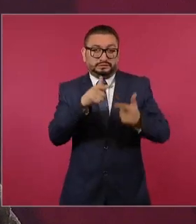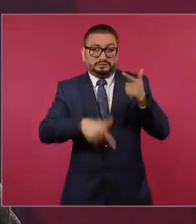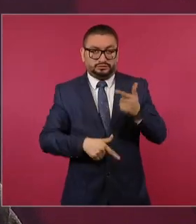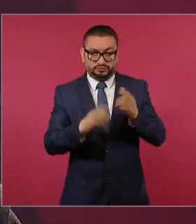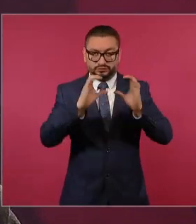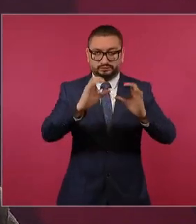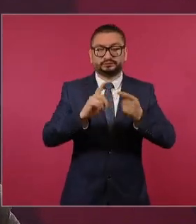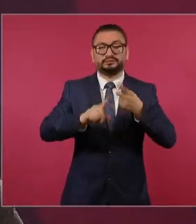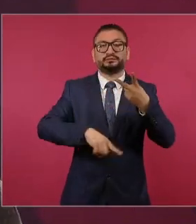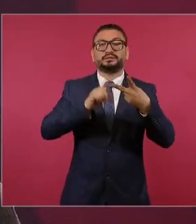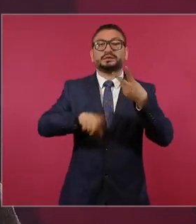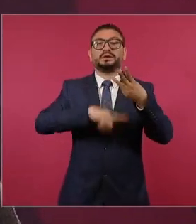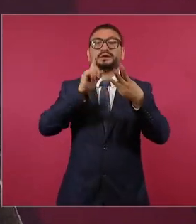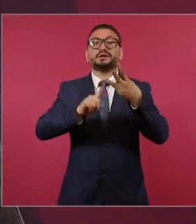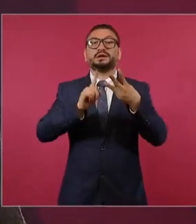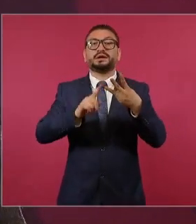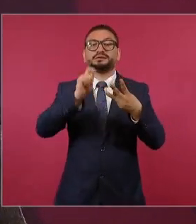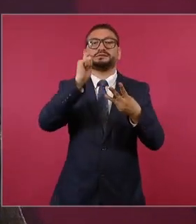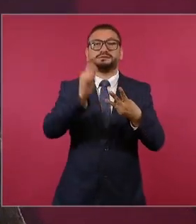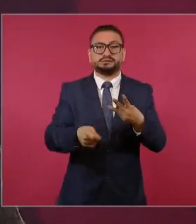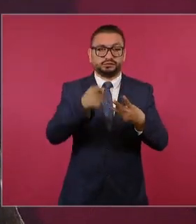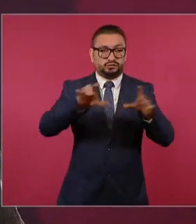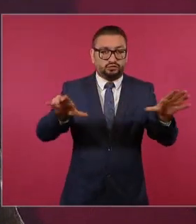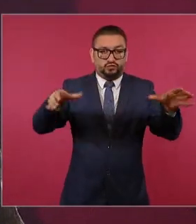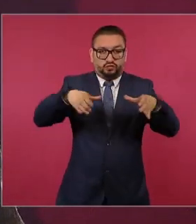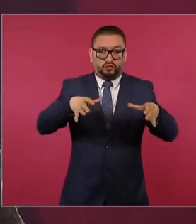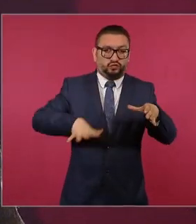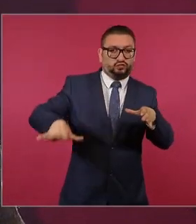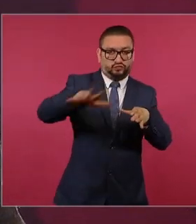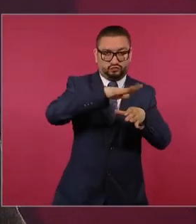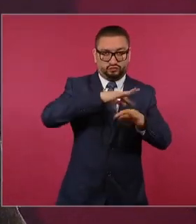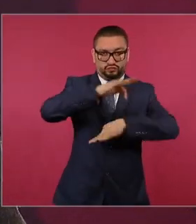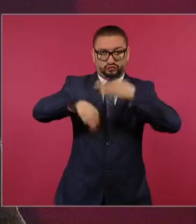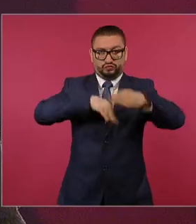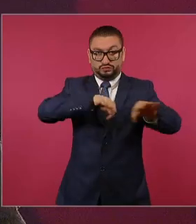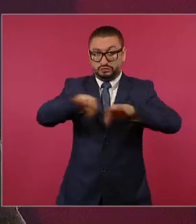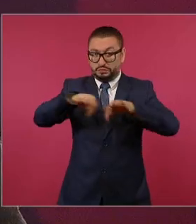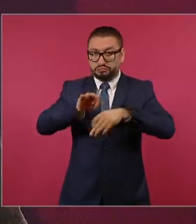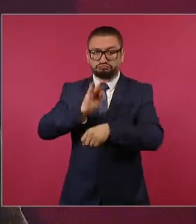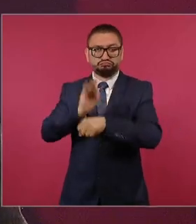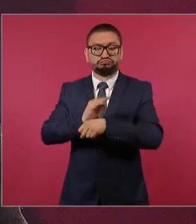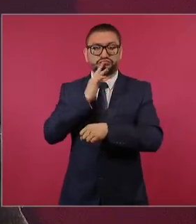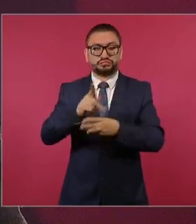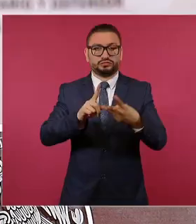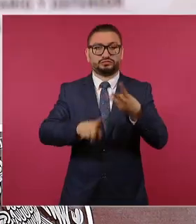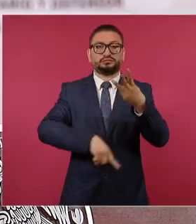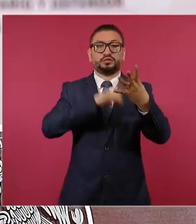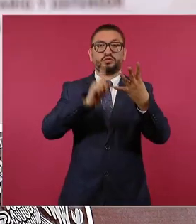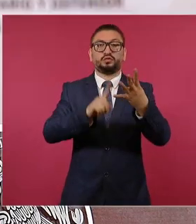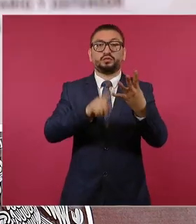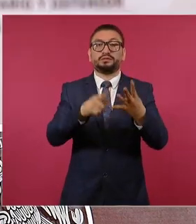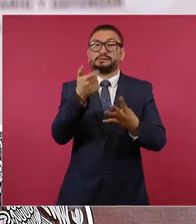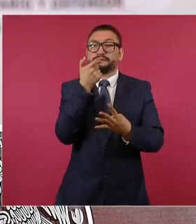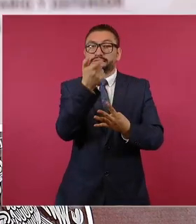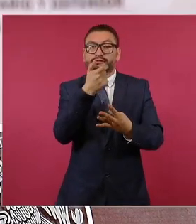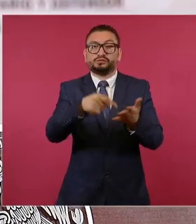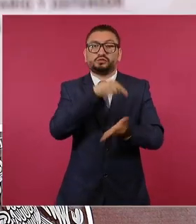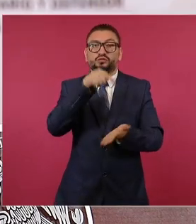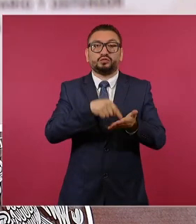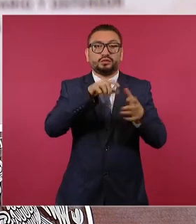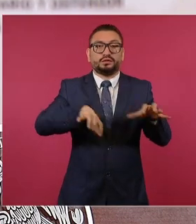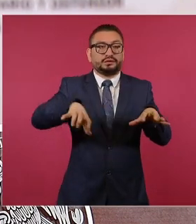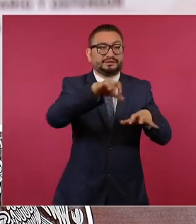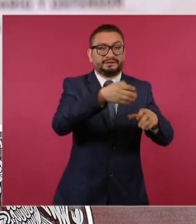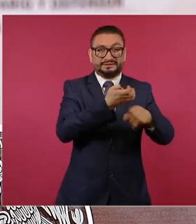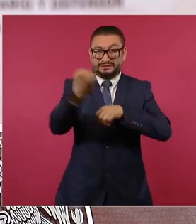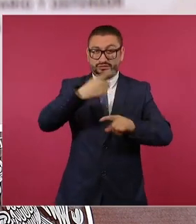Tercero, favorecer el trabajo colectivo de la comunidad. Cuarto, impulsar la economía local.